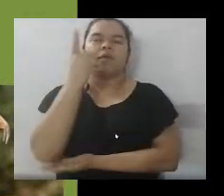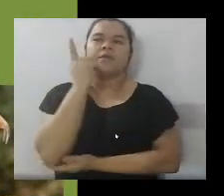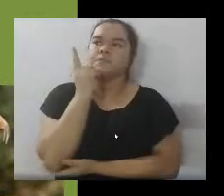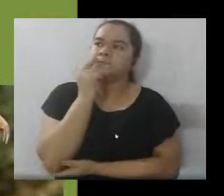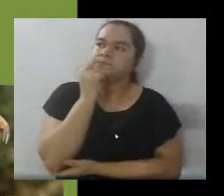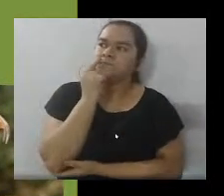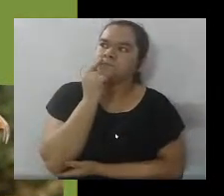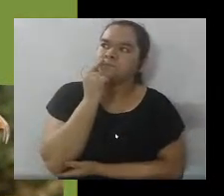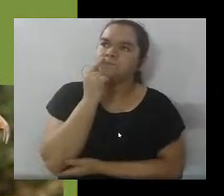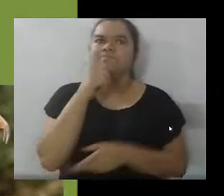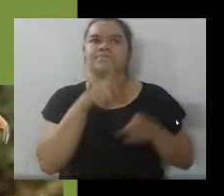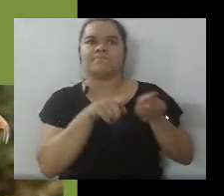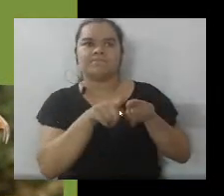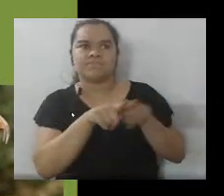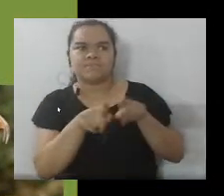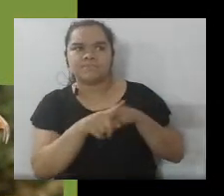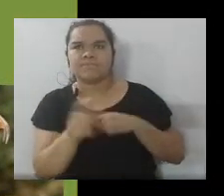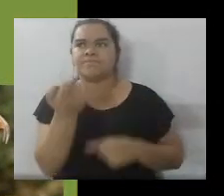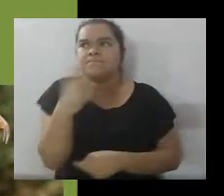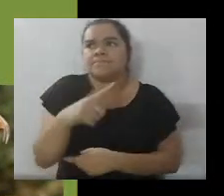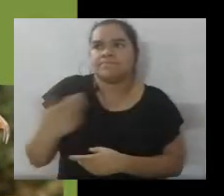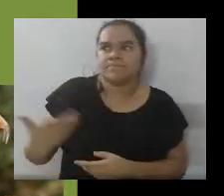qué carrera estudiar